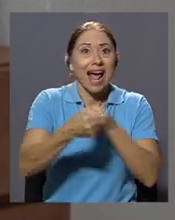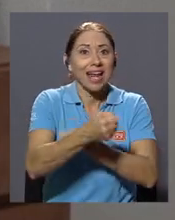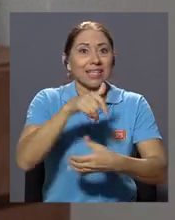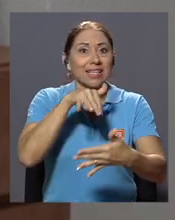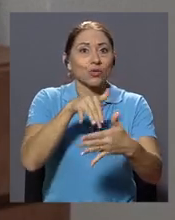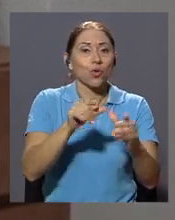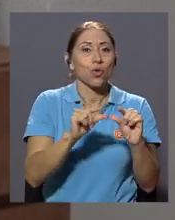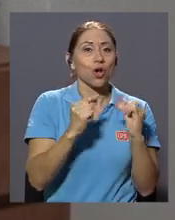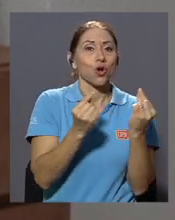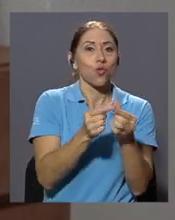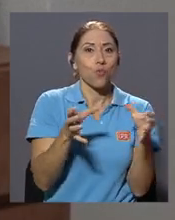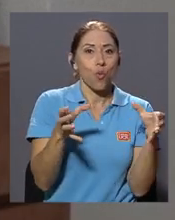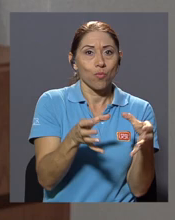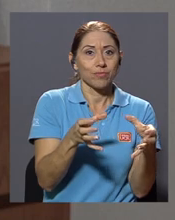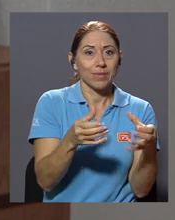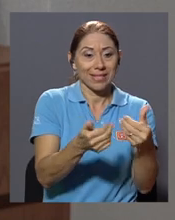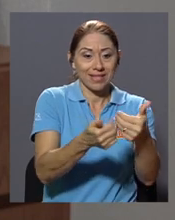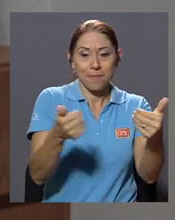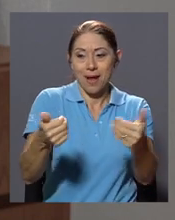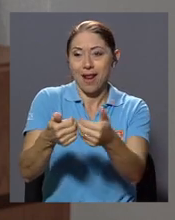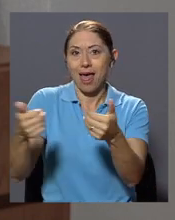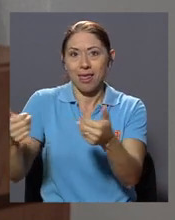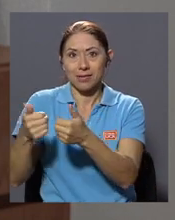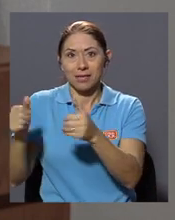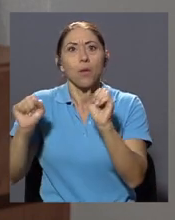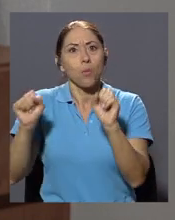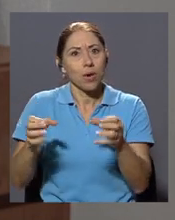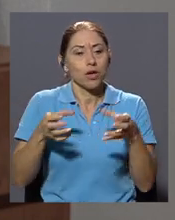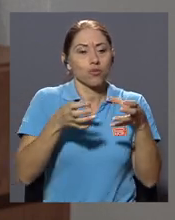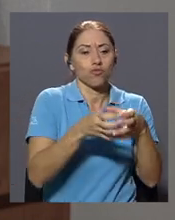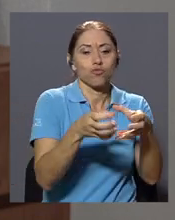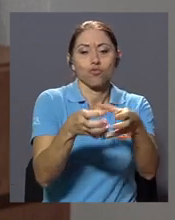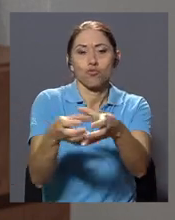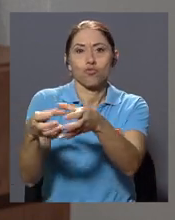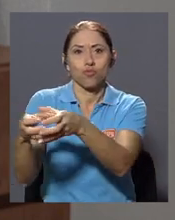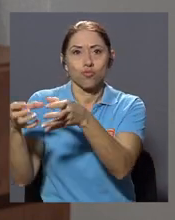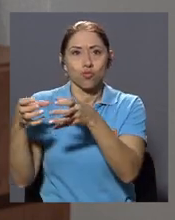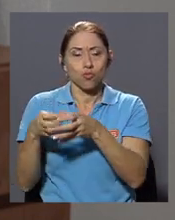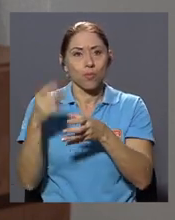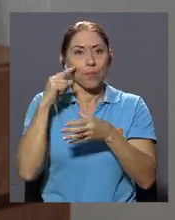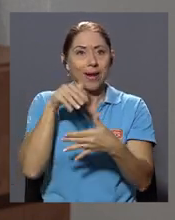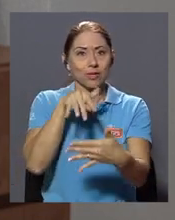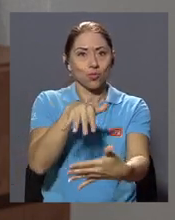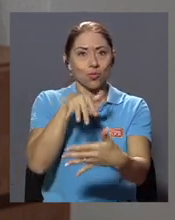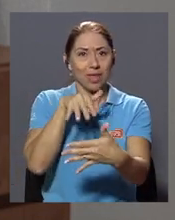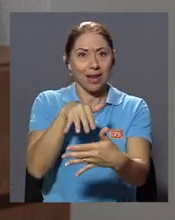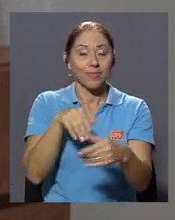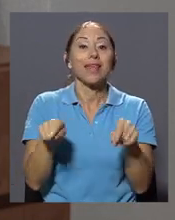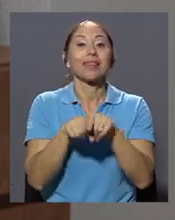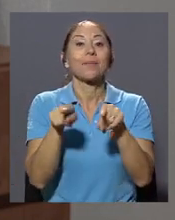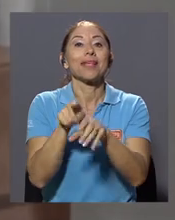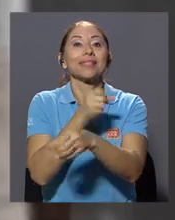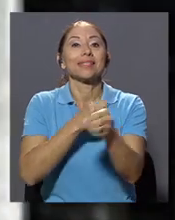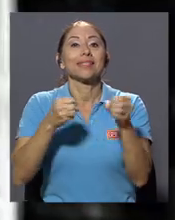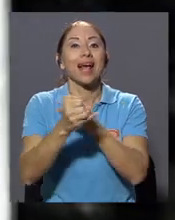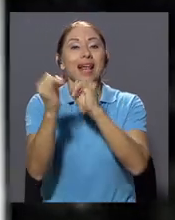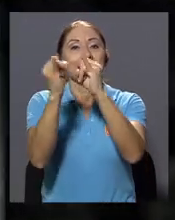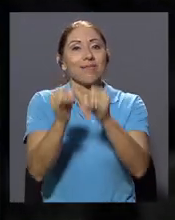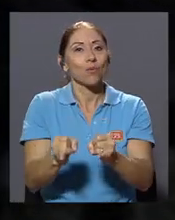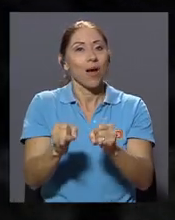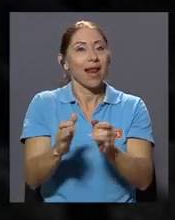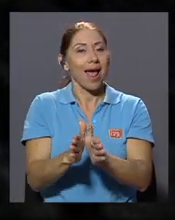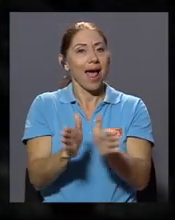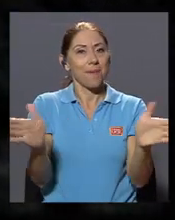ellos pueden venir con sus grupos de compañeros a estudiar, una sala de estudio individual amplia.